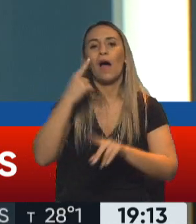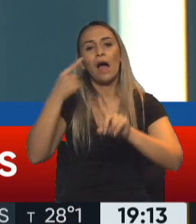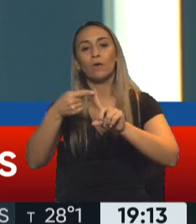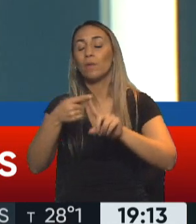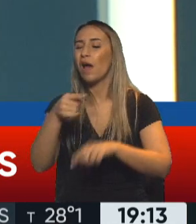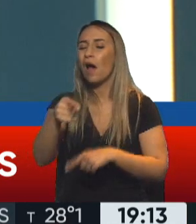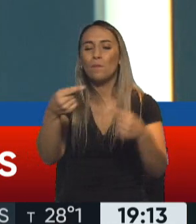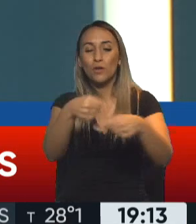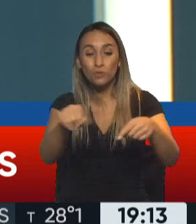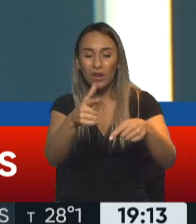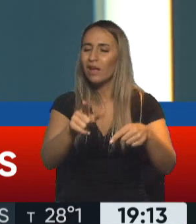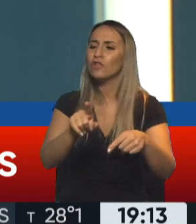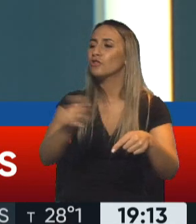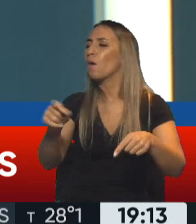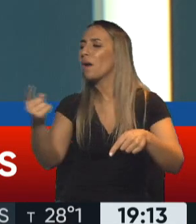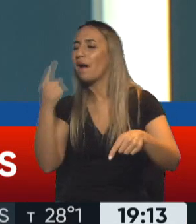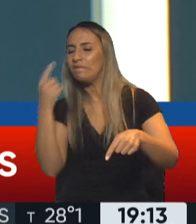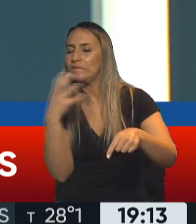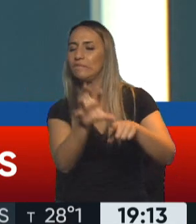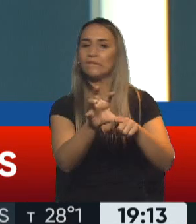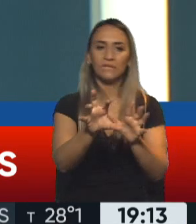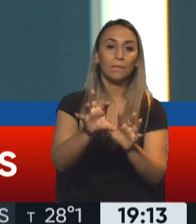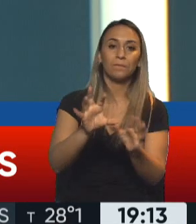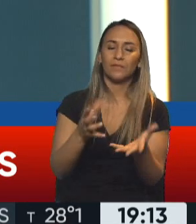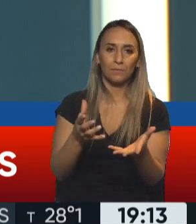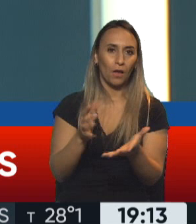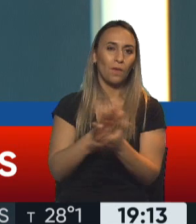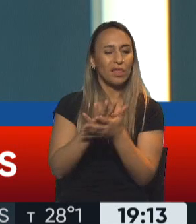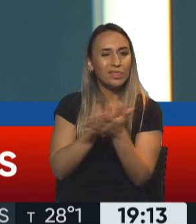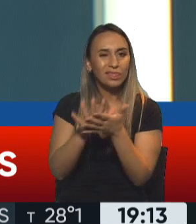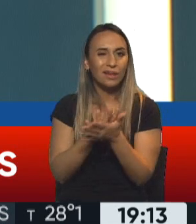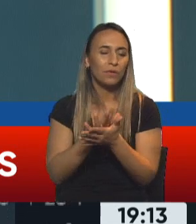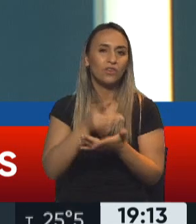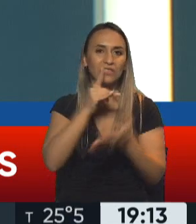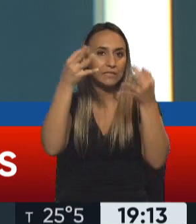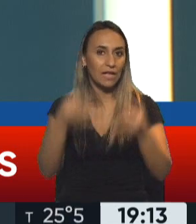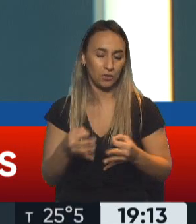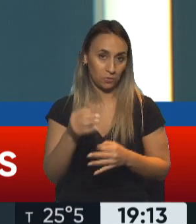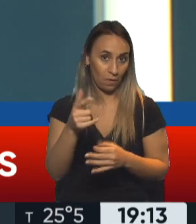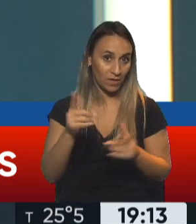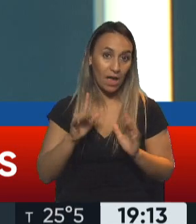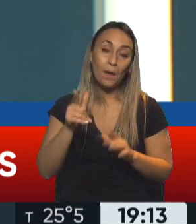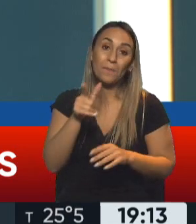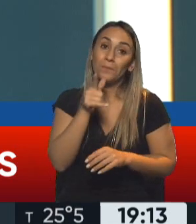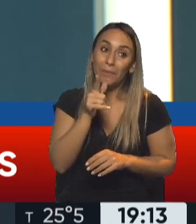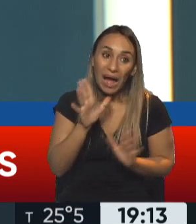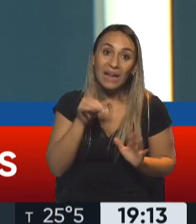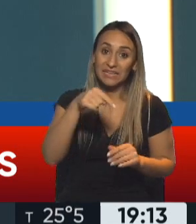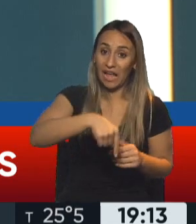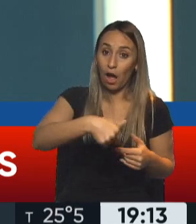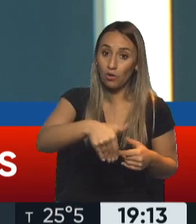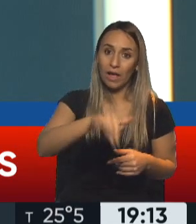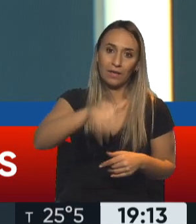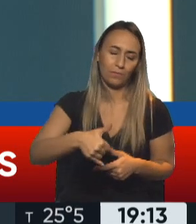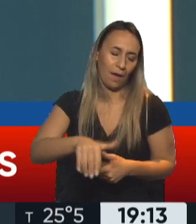fíjate, poneme otro, o por qué no te copas un poco más con esto, pero digo, no se avanzó seriamente con esto. ahora daría la sensación de que sí. De